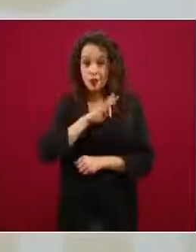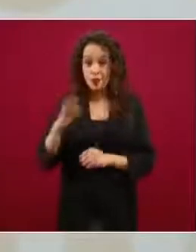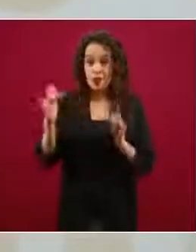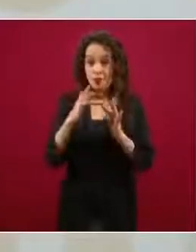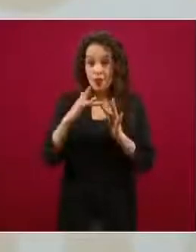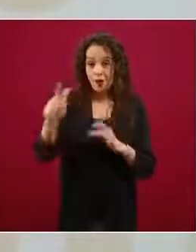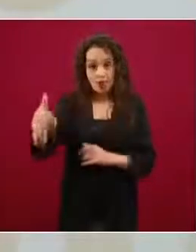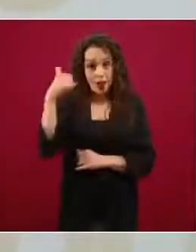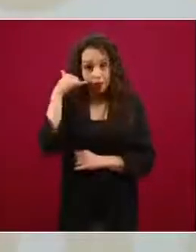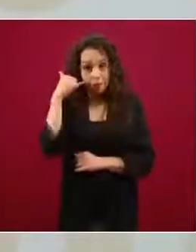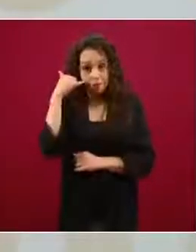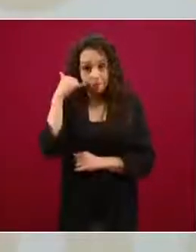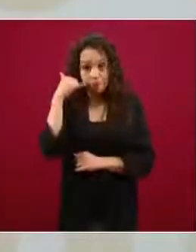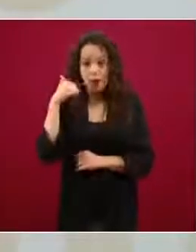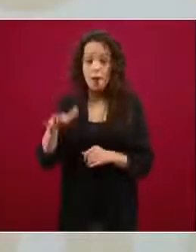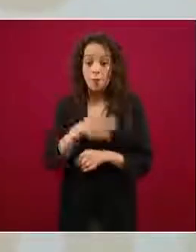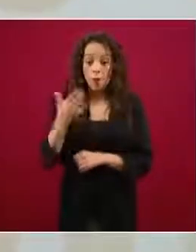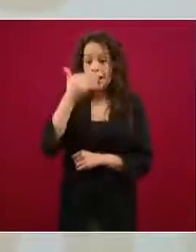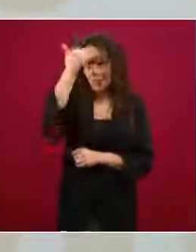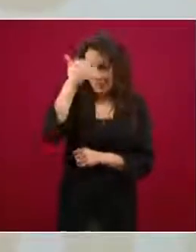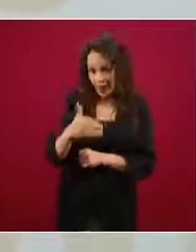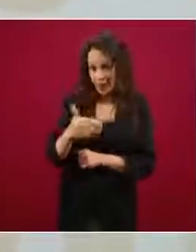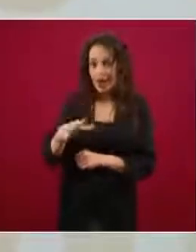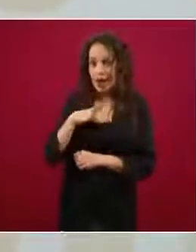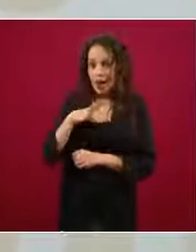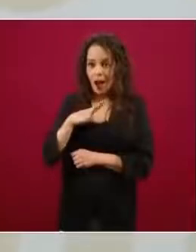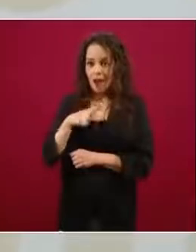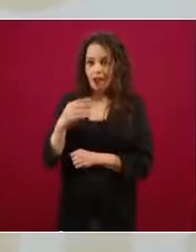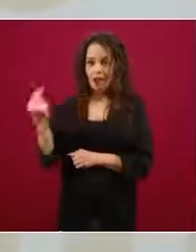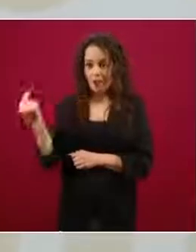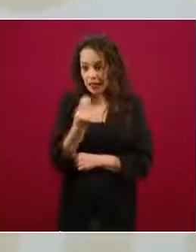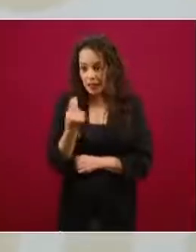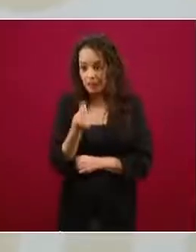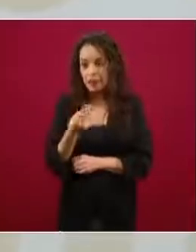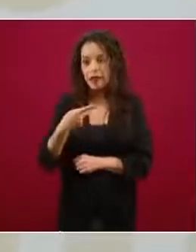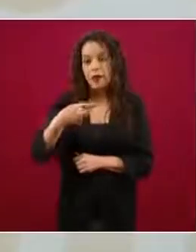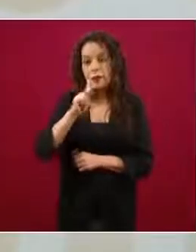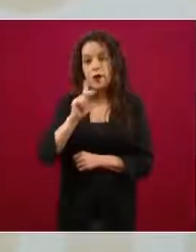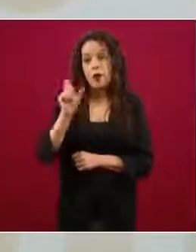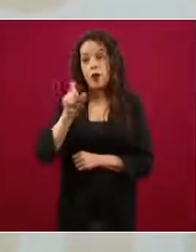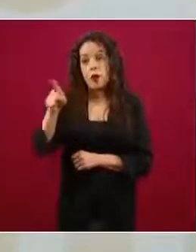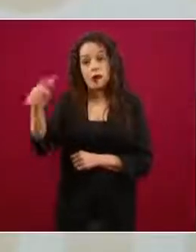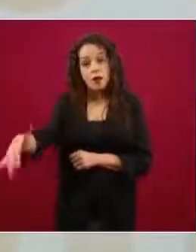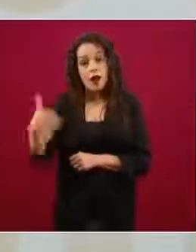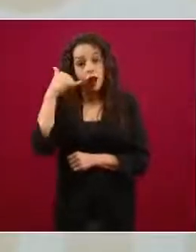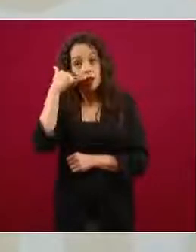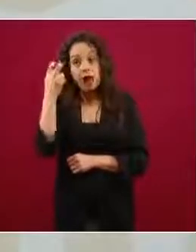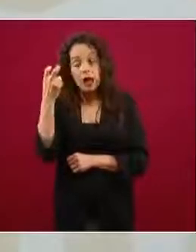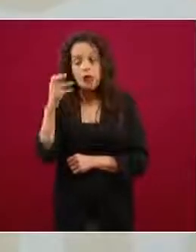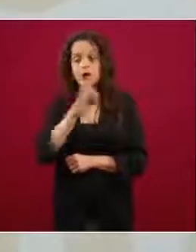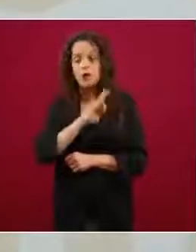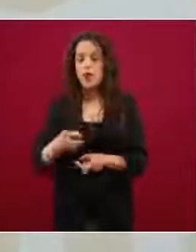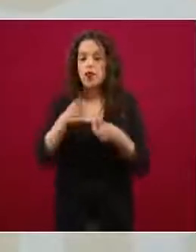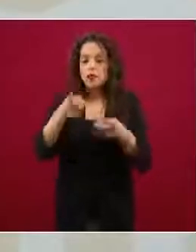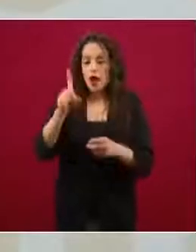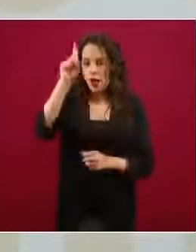que tenemos una necesidad y en realidad es otra. Cuando nos comunicamos a la línea de la vida, pueden orientarnos sobre a dónde es la